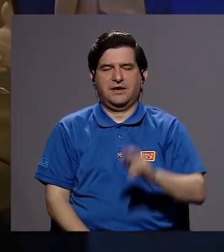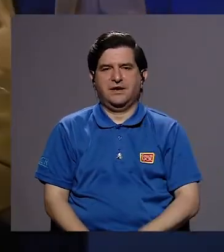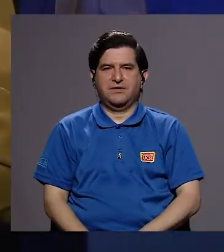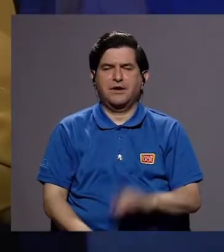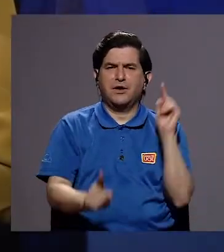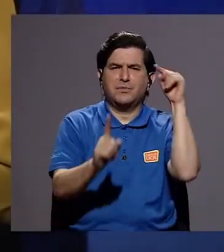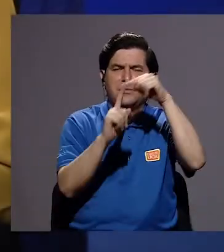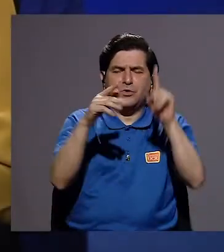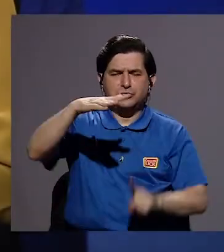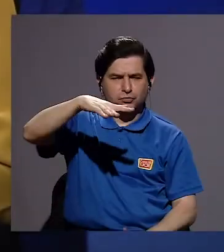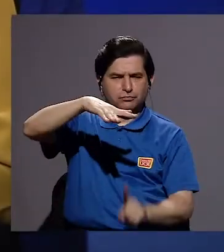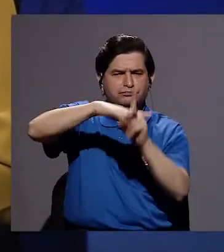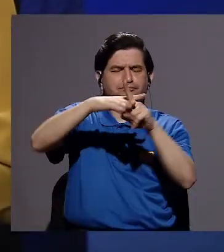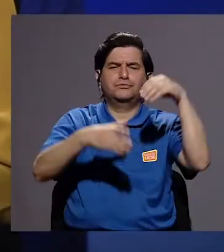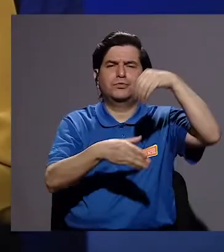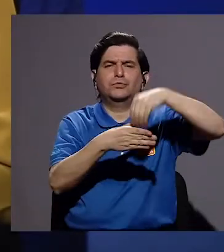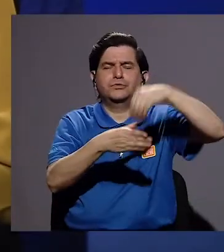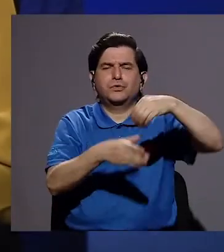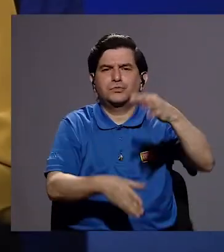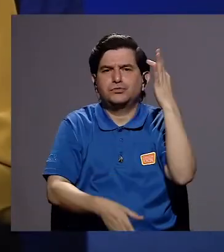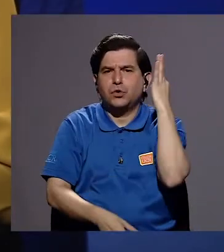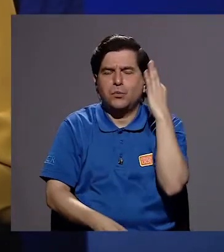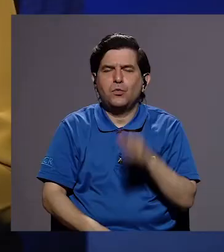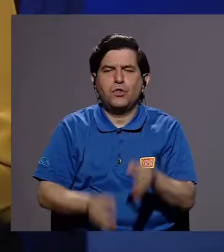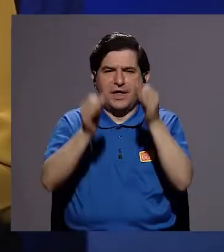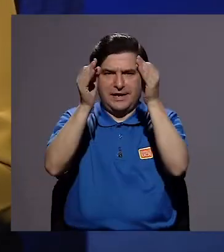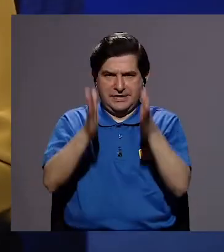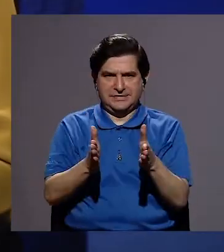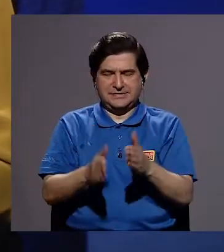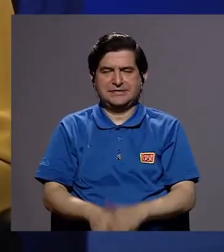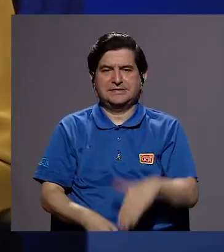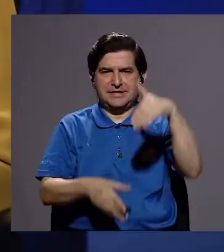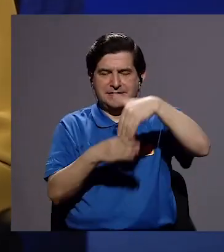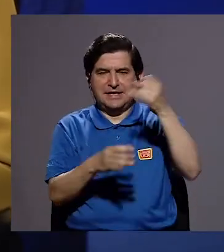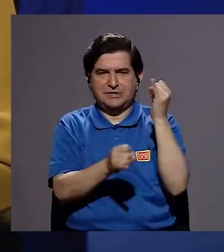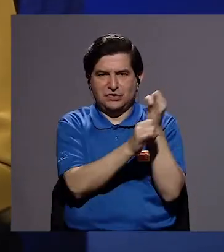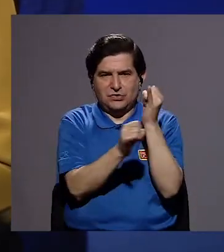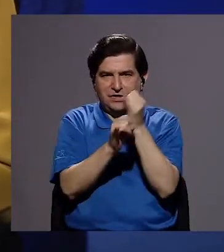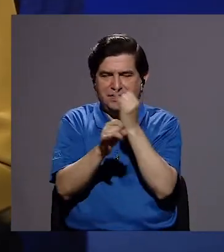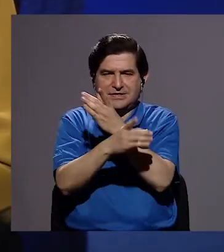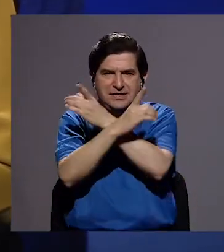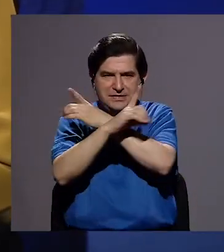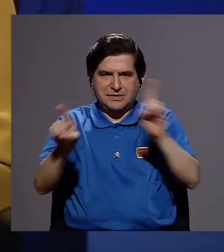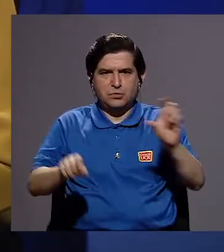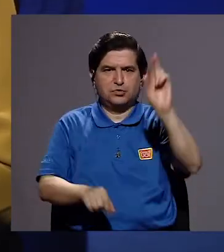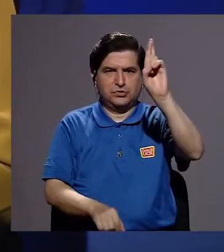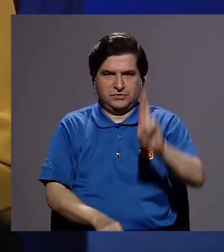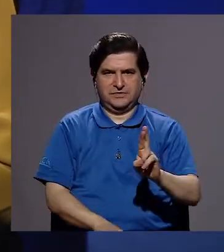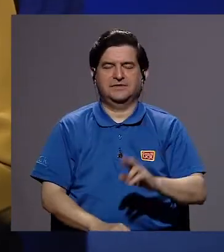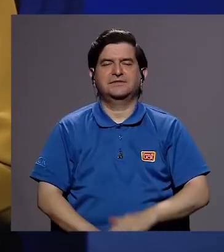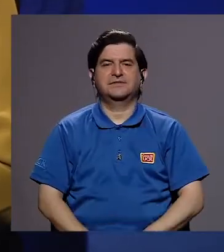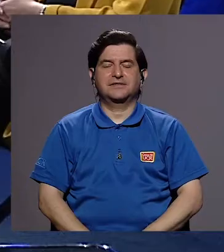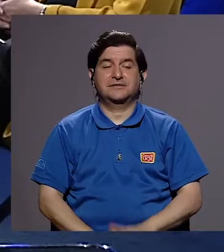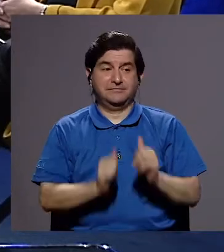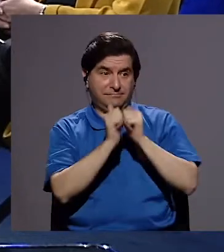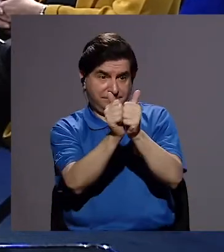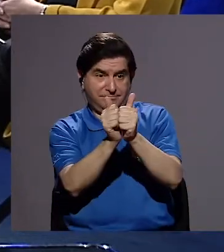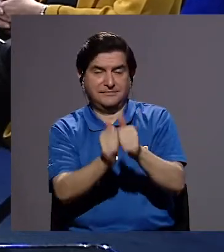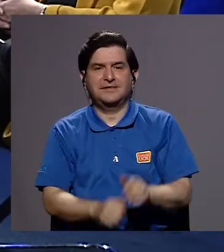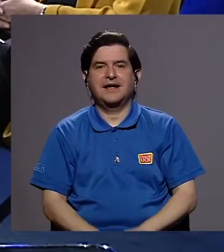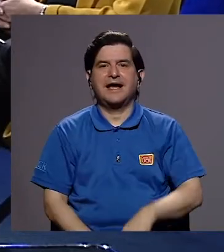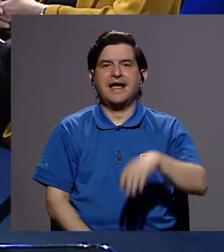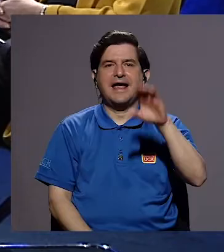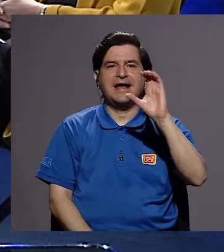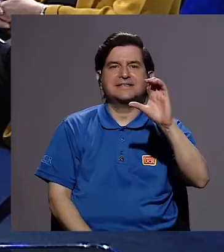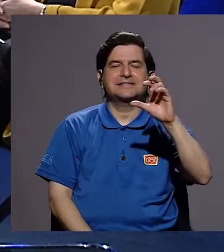que tiene como fin visibilizar el aporte de las mujeres juristas a la institucionalidad democrática costarricense. Nos acompaña